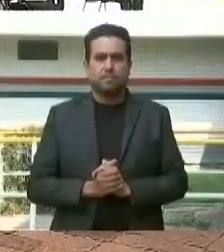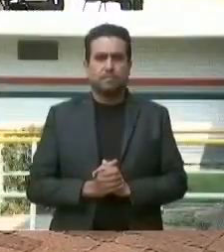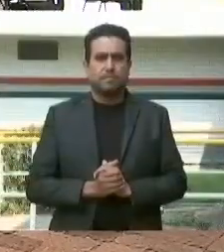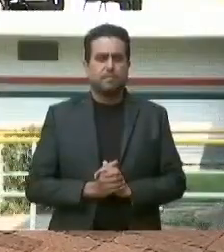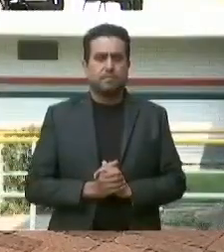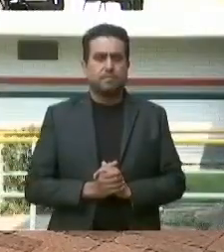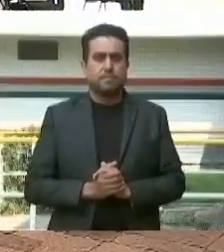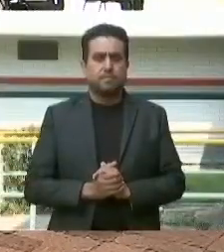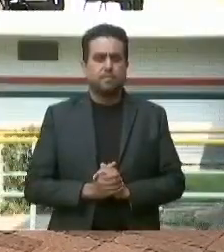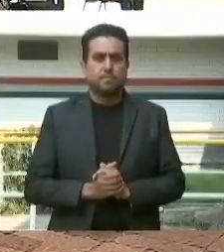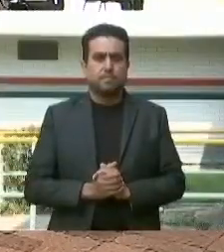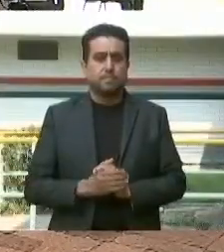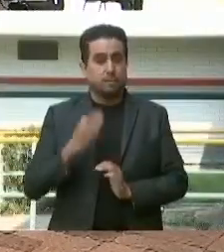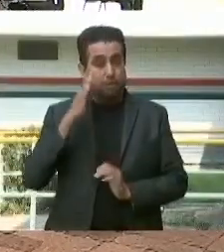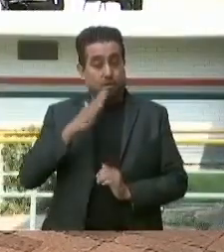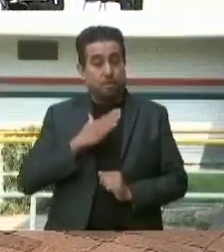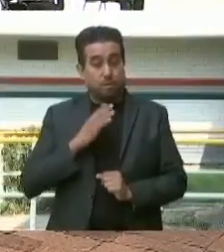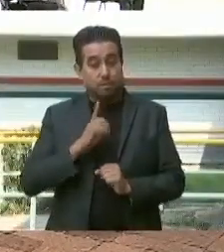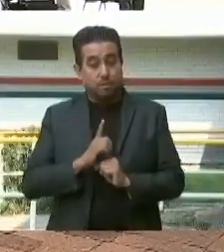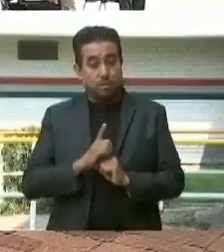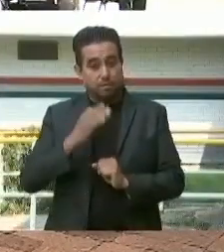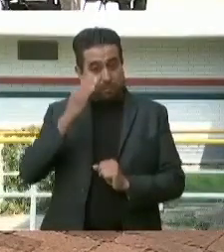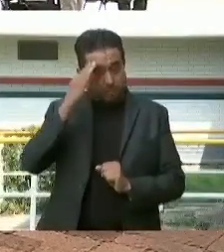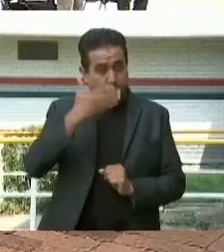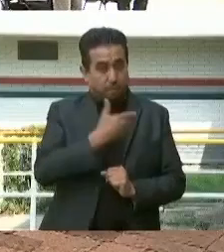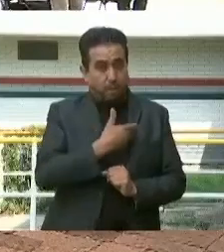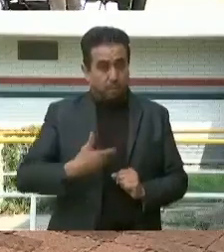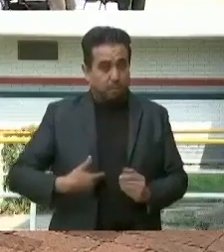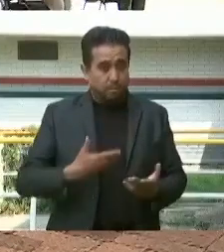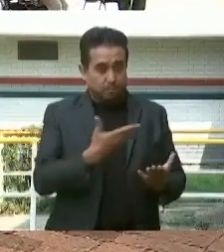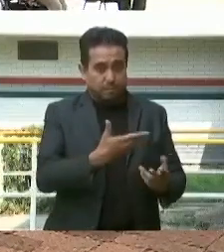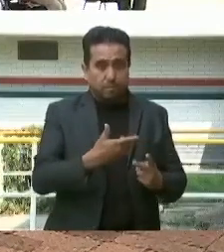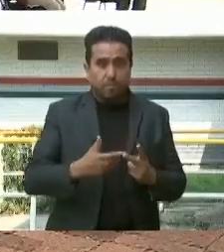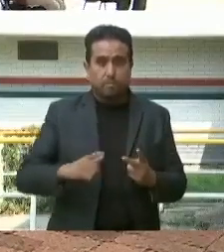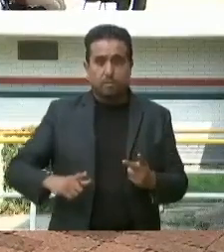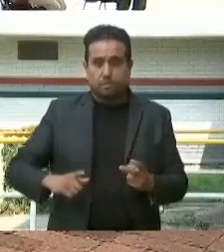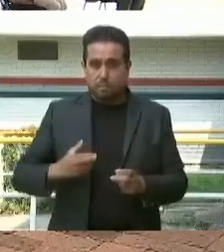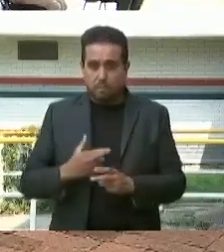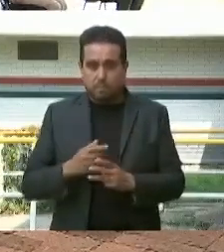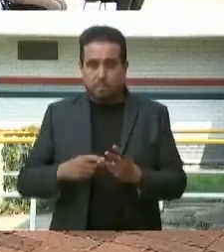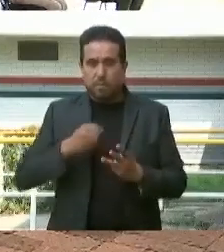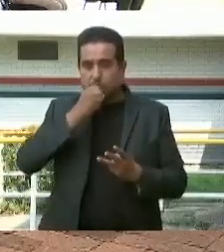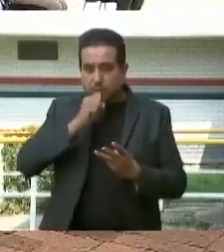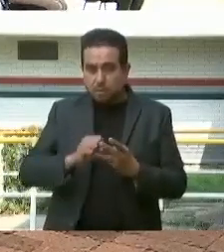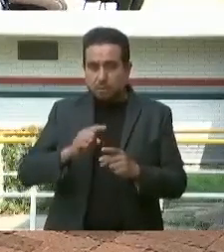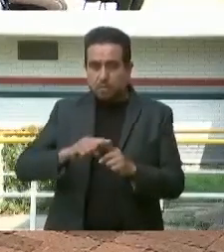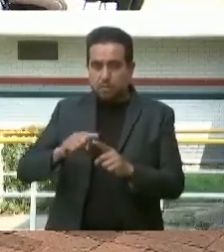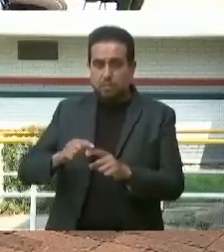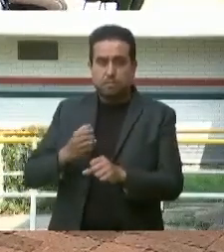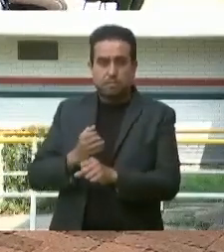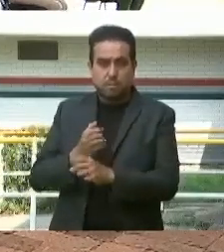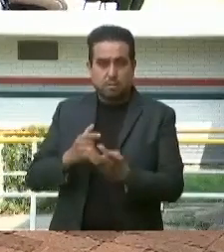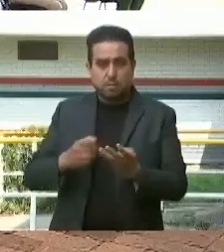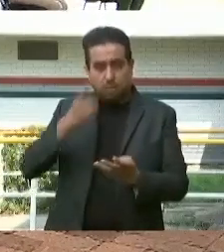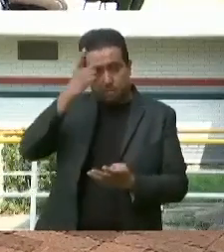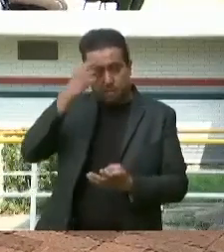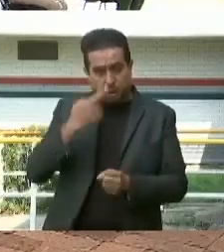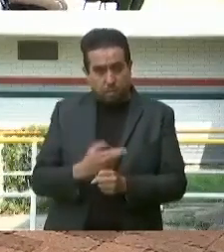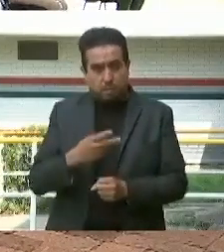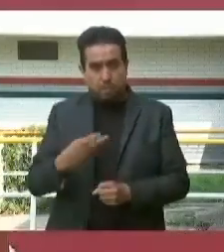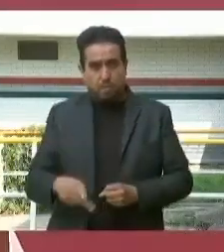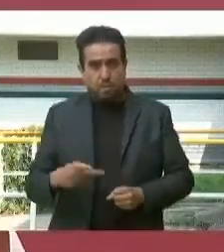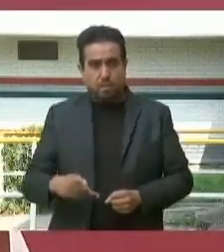buenos días con su permiso señor presidente señor gobernador secretarios de estado director de